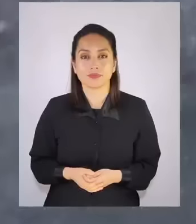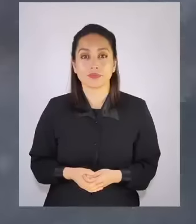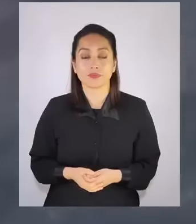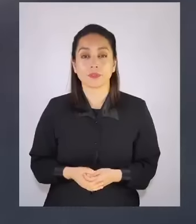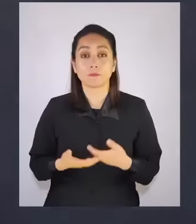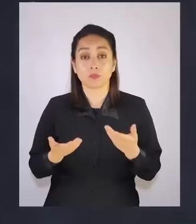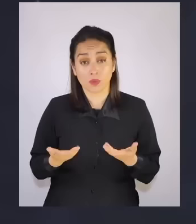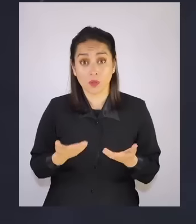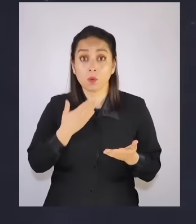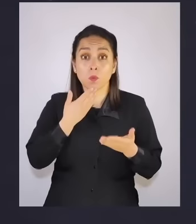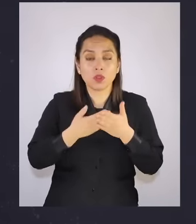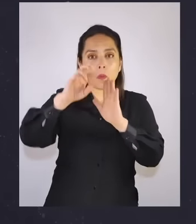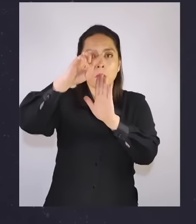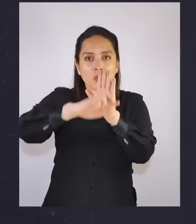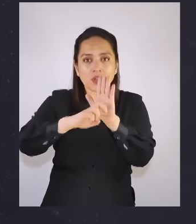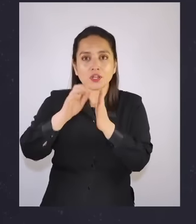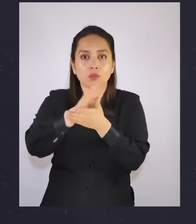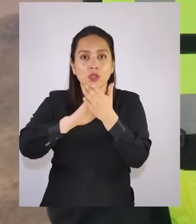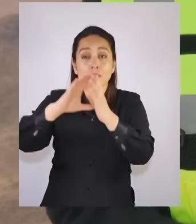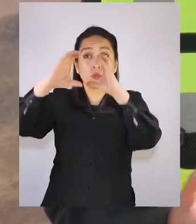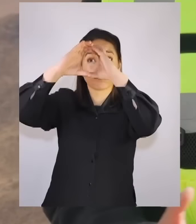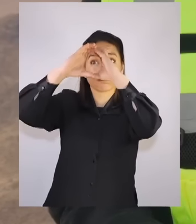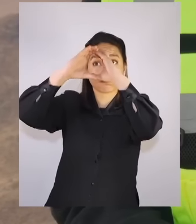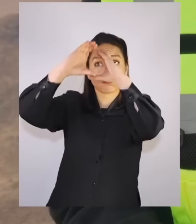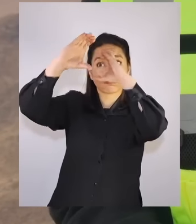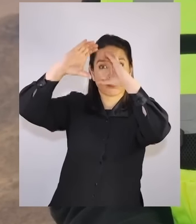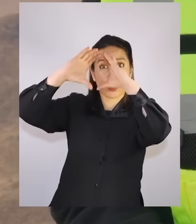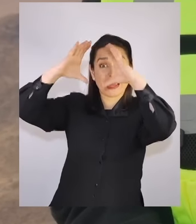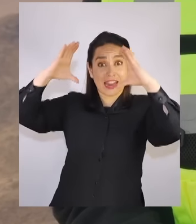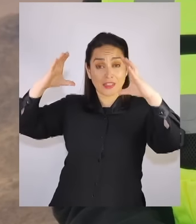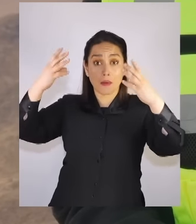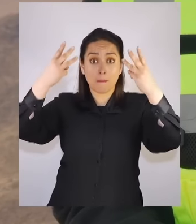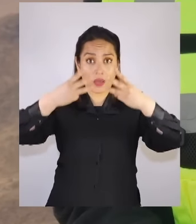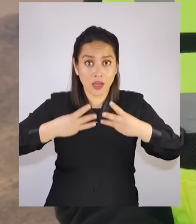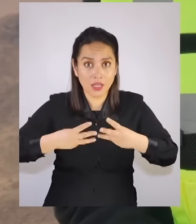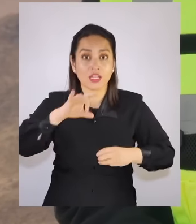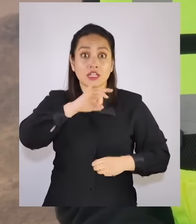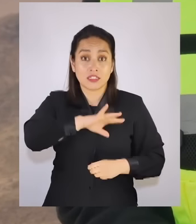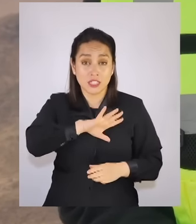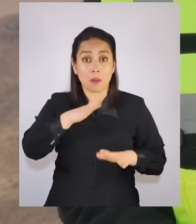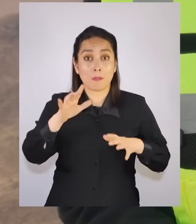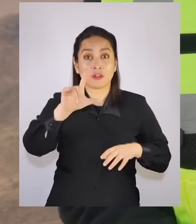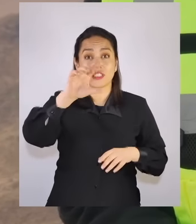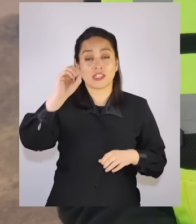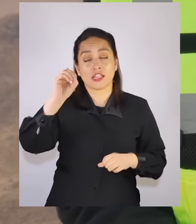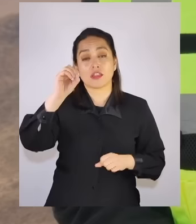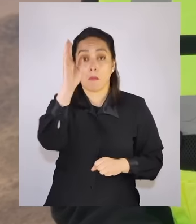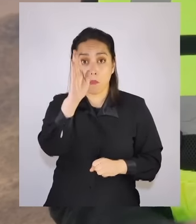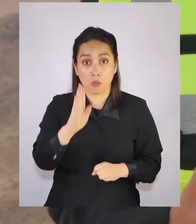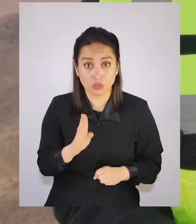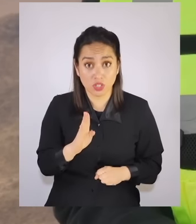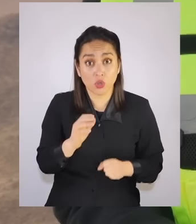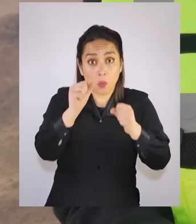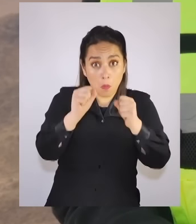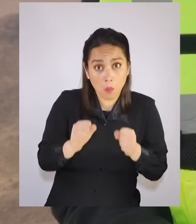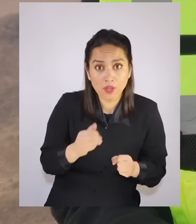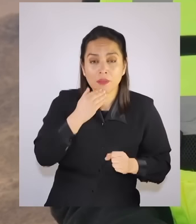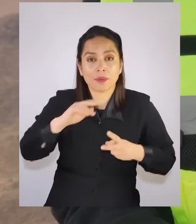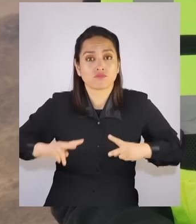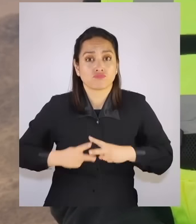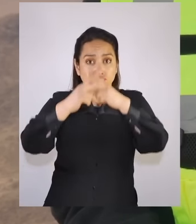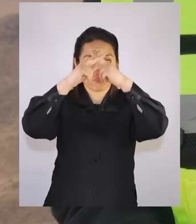Cuando proyectos como el Telescopio Magallana Gigante entren en operación, Chile va a albergar el 70% de la capacidad y la infraestructura